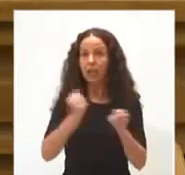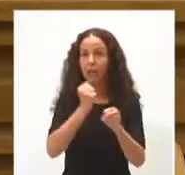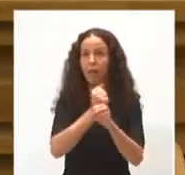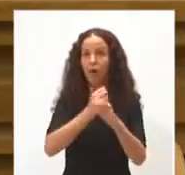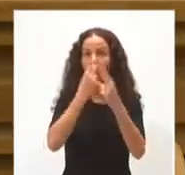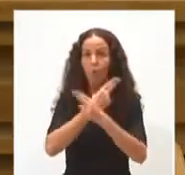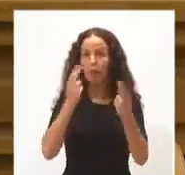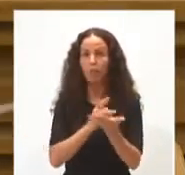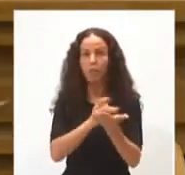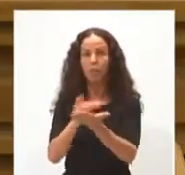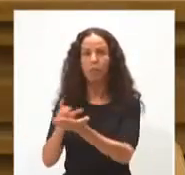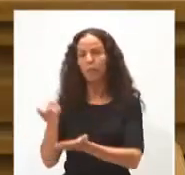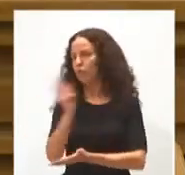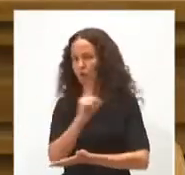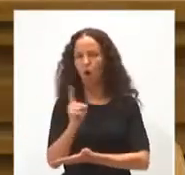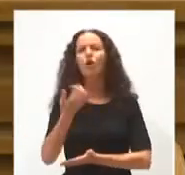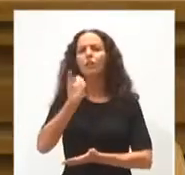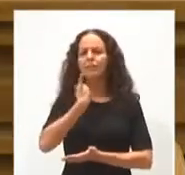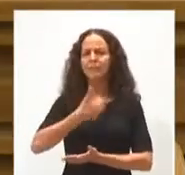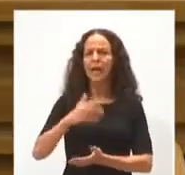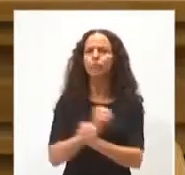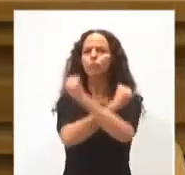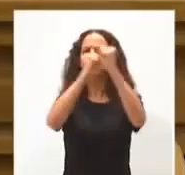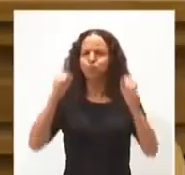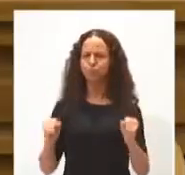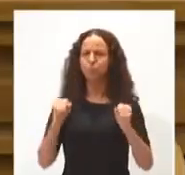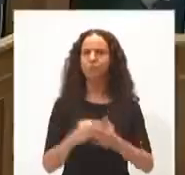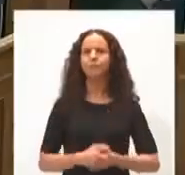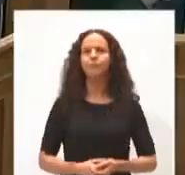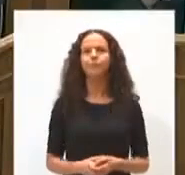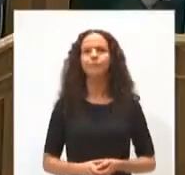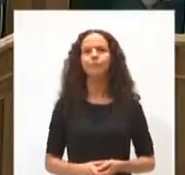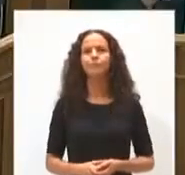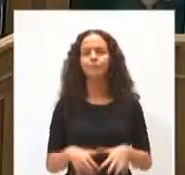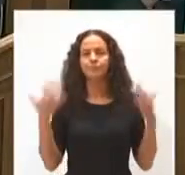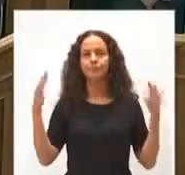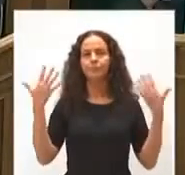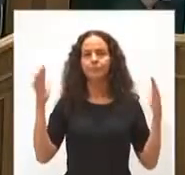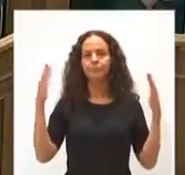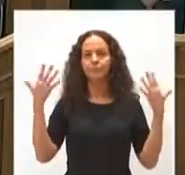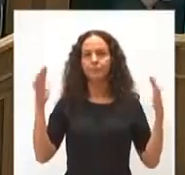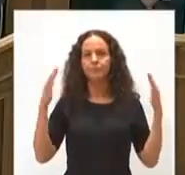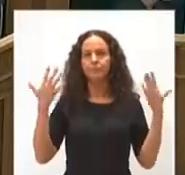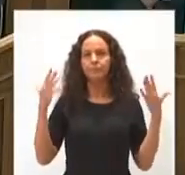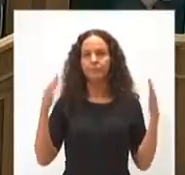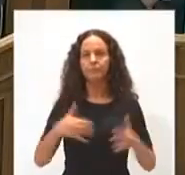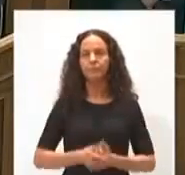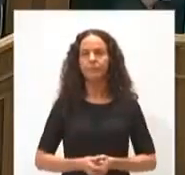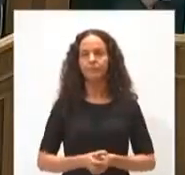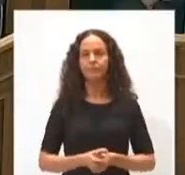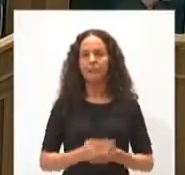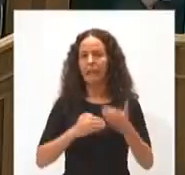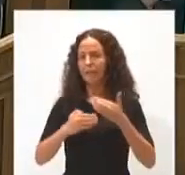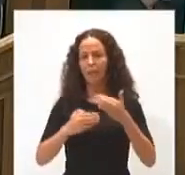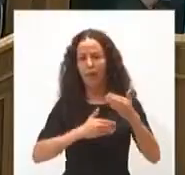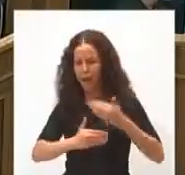digo es una manera de dejarlo ya sembrado y arraigado favor a medio plazo y largo plazo